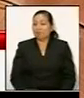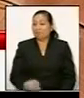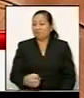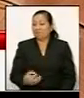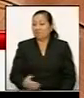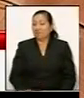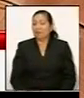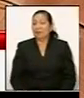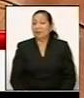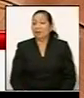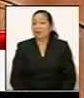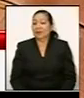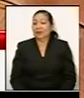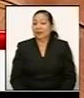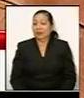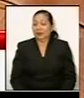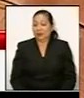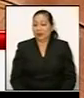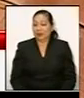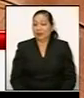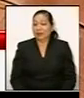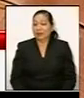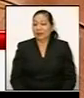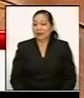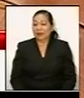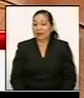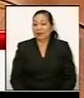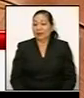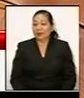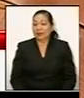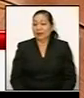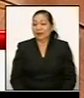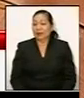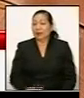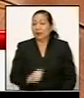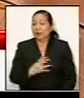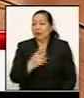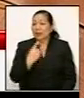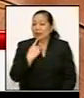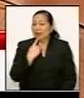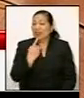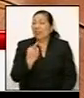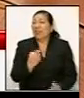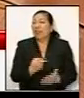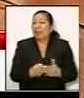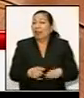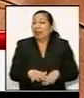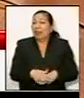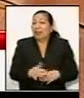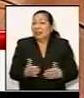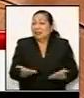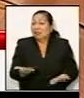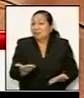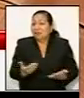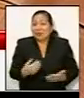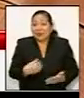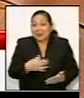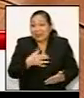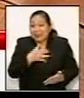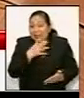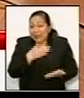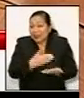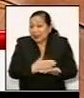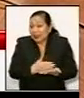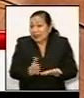por medio de este yo quisiera saber de qué se trata digamos o sea no sé qué cosa lo que se ha